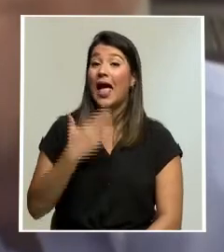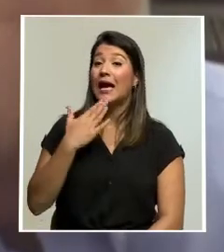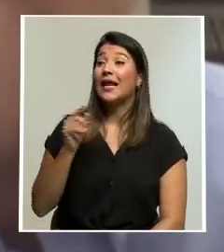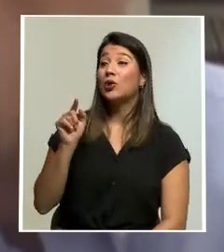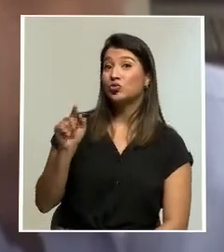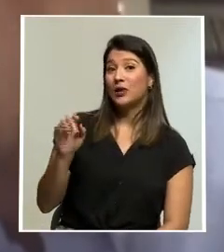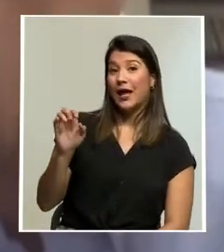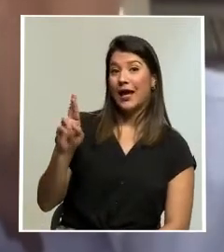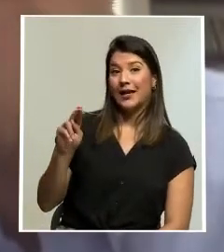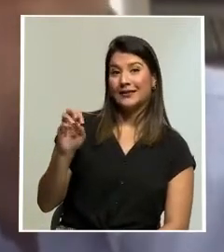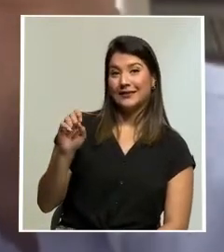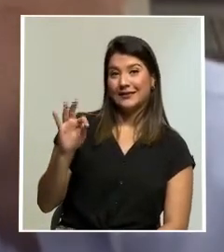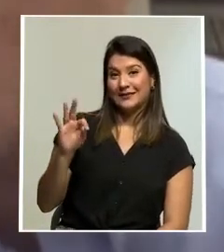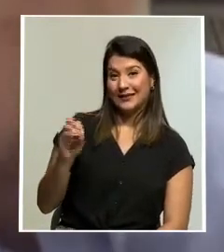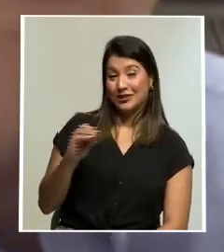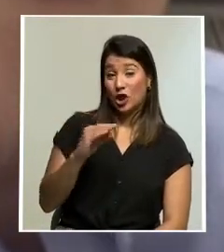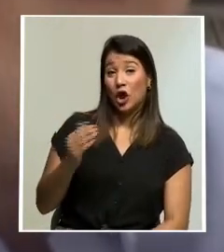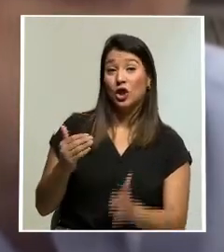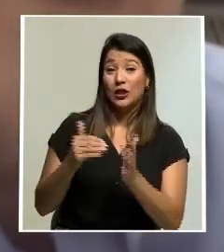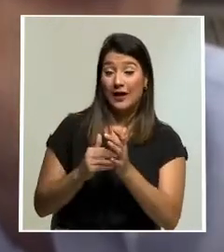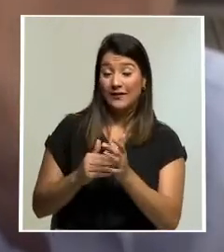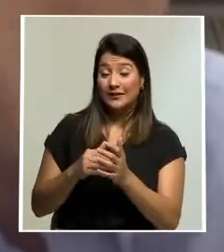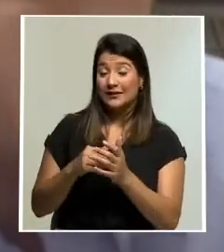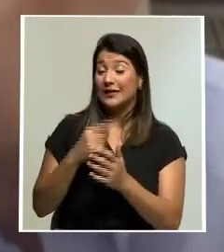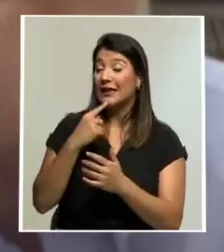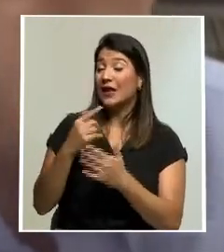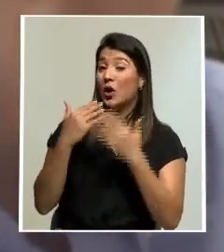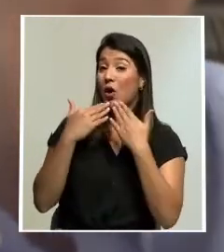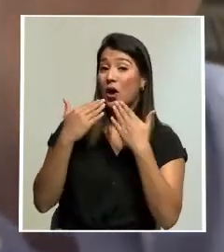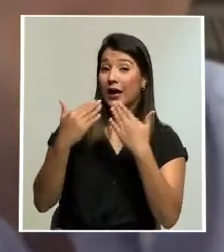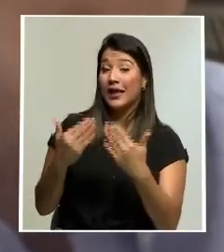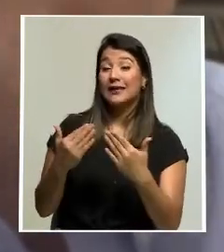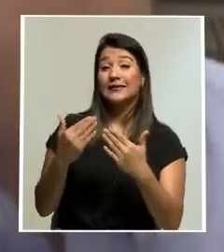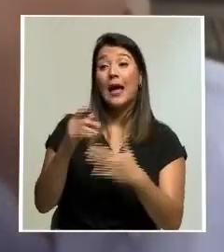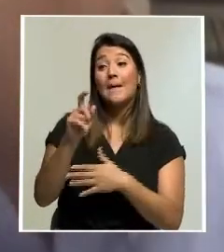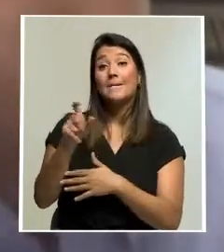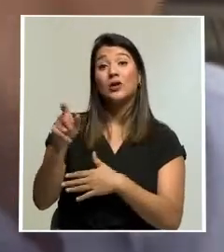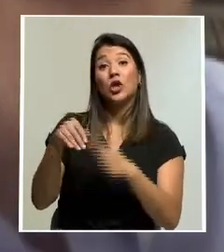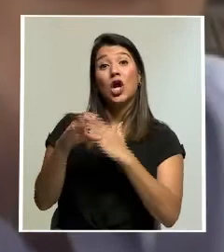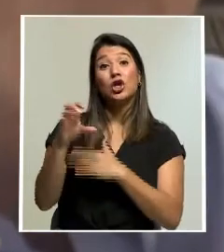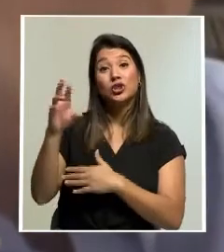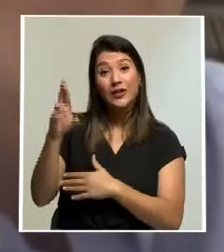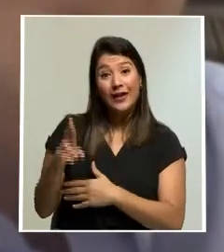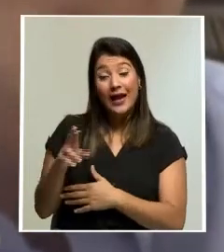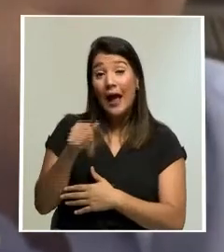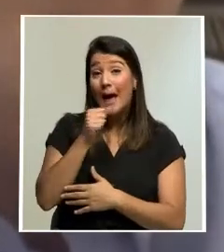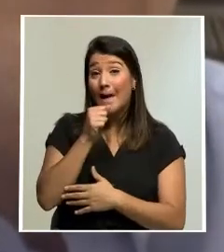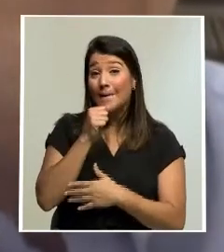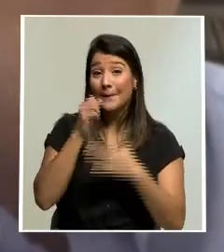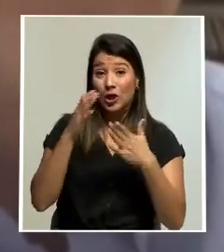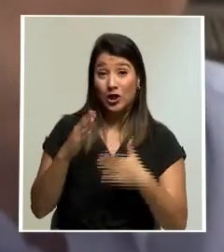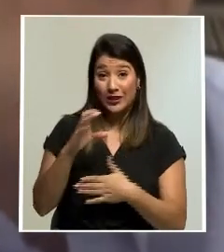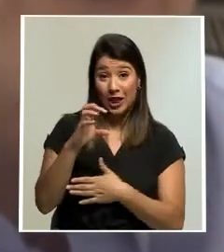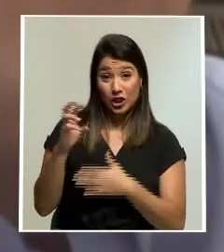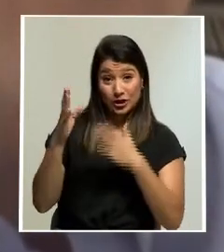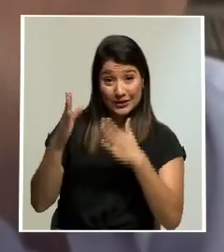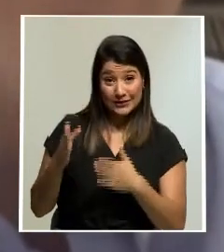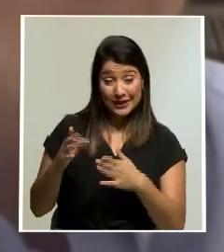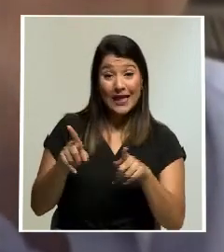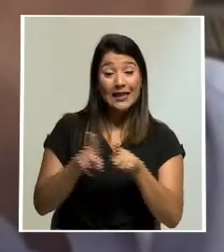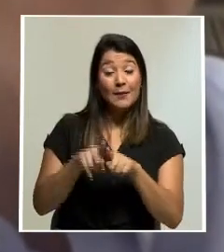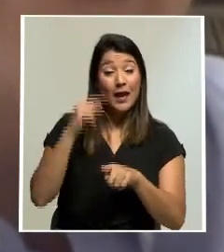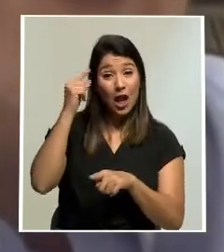vos, Ernesto, y nuevamente reitero mi agradecimiento al pueblo costarricense, a la prensa costarricense y también al